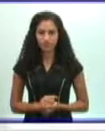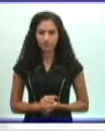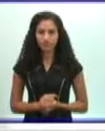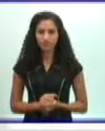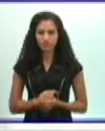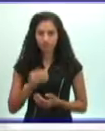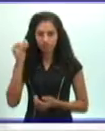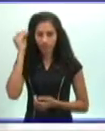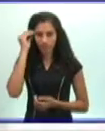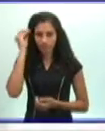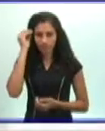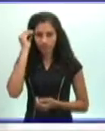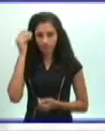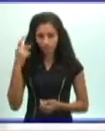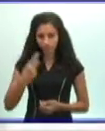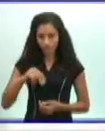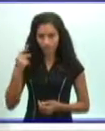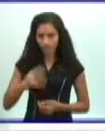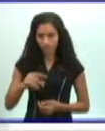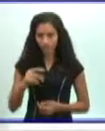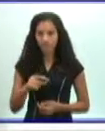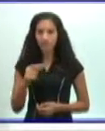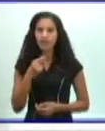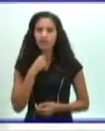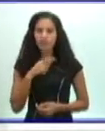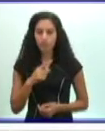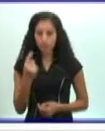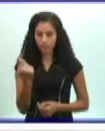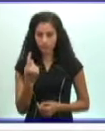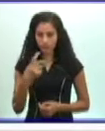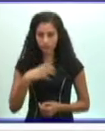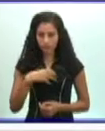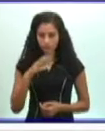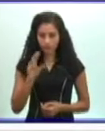Aplica tus conocimientos y el ejercicio nos dice,